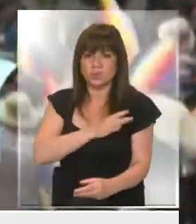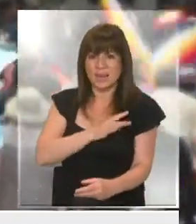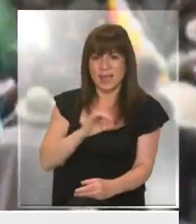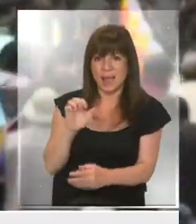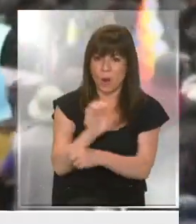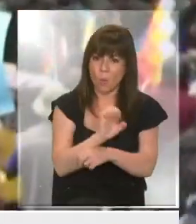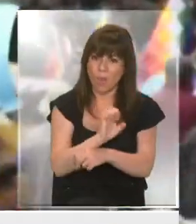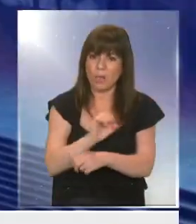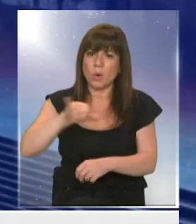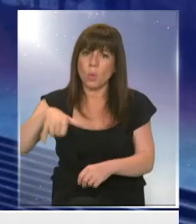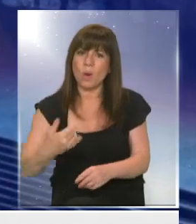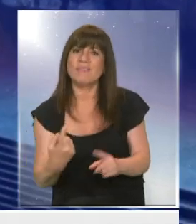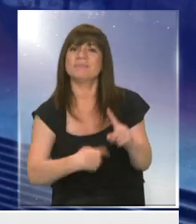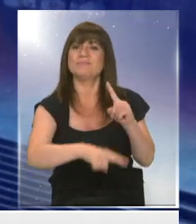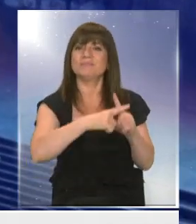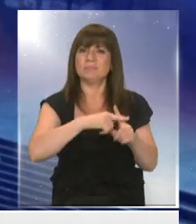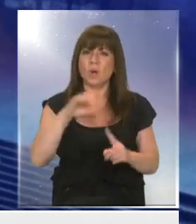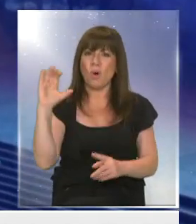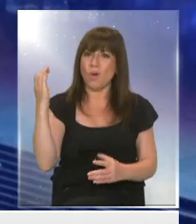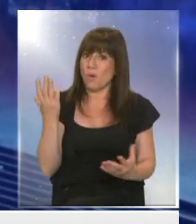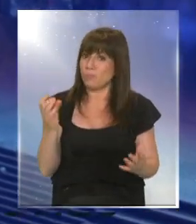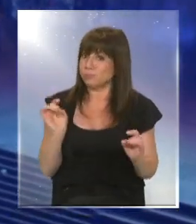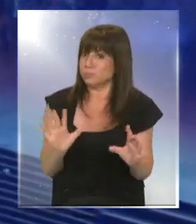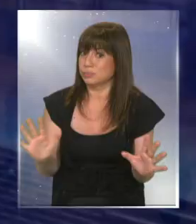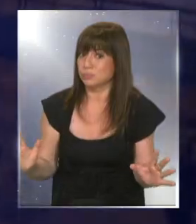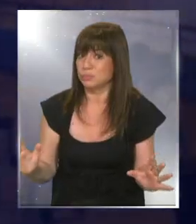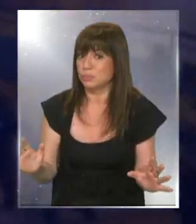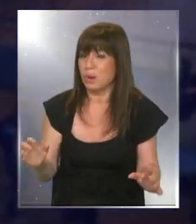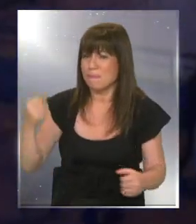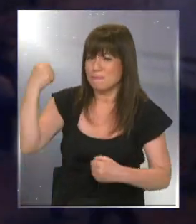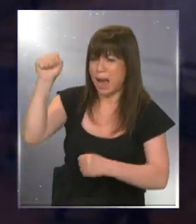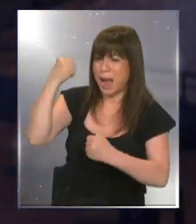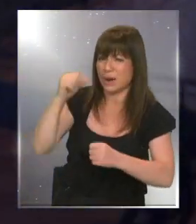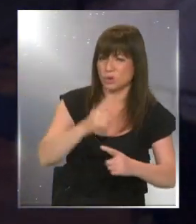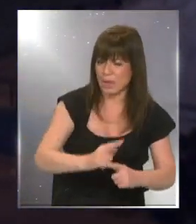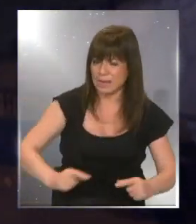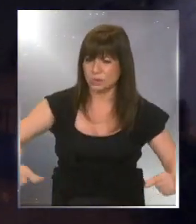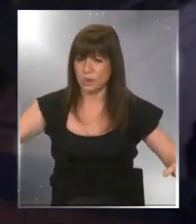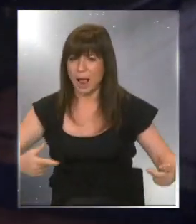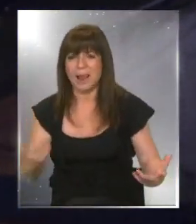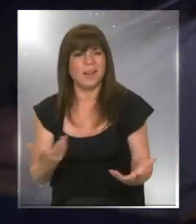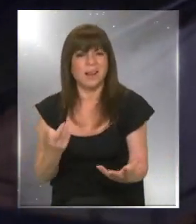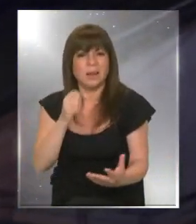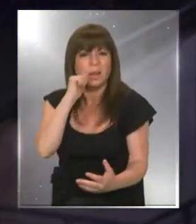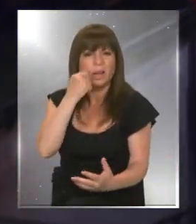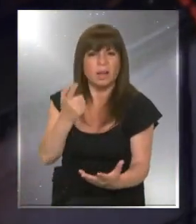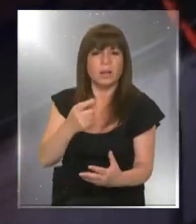este jueves podría sumarse Colombia, donde un gran paro nacional pretende desafiar al presidente Iván Duque.